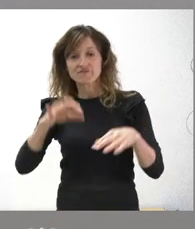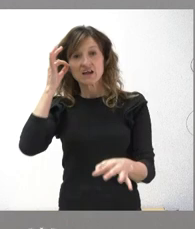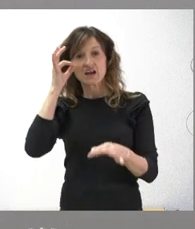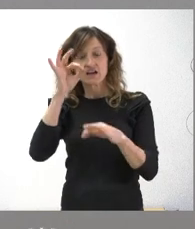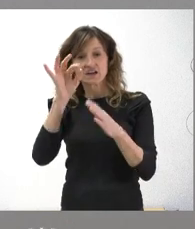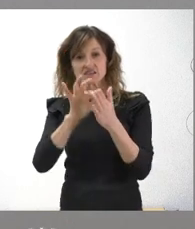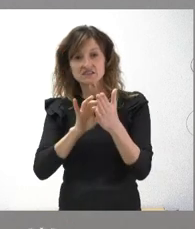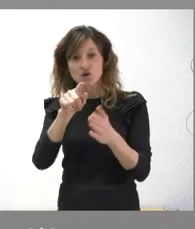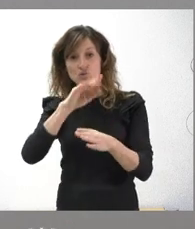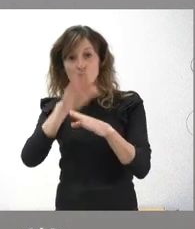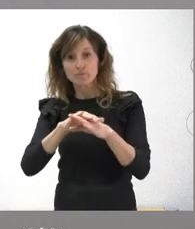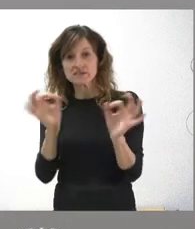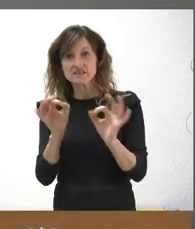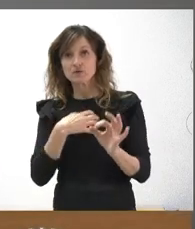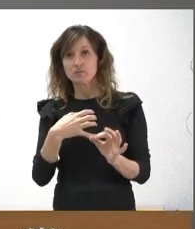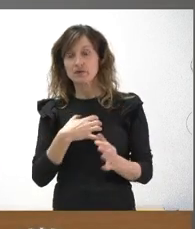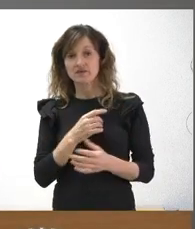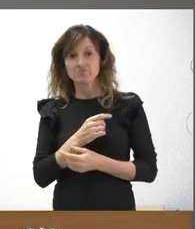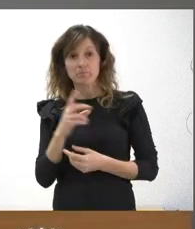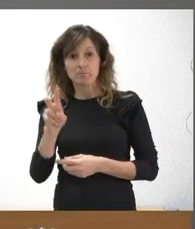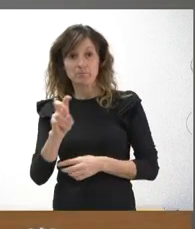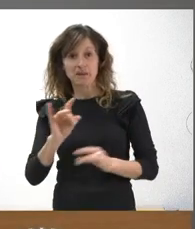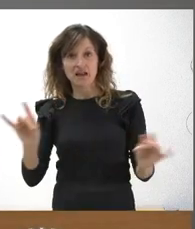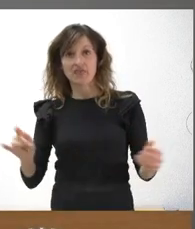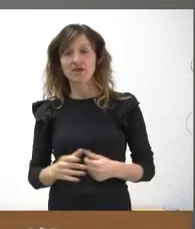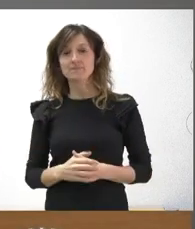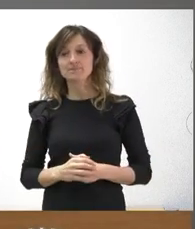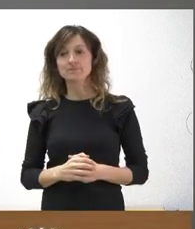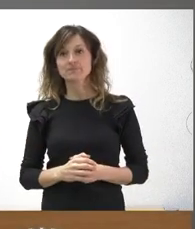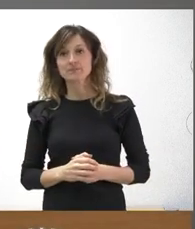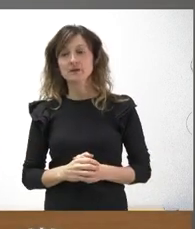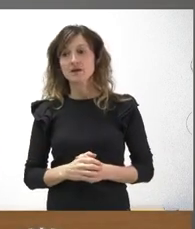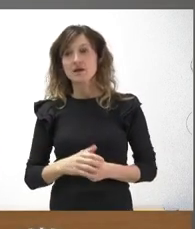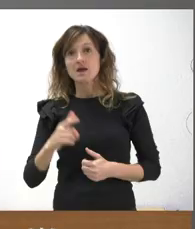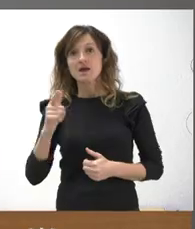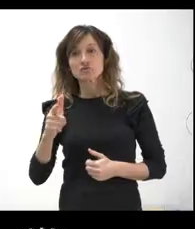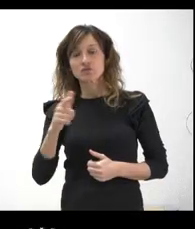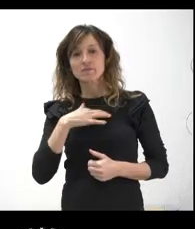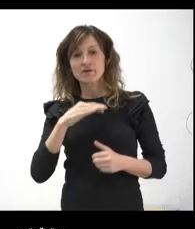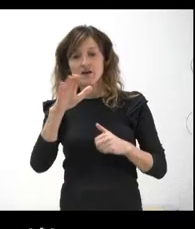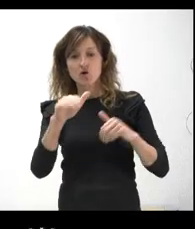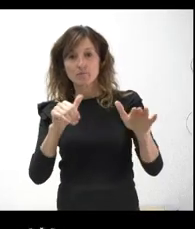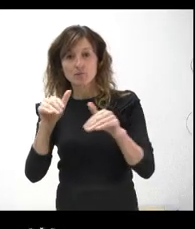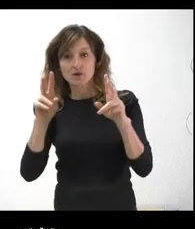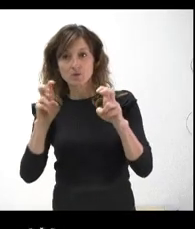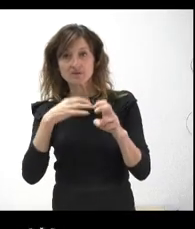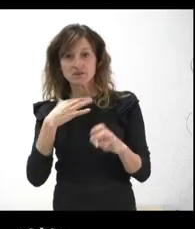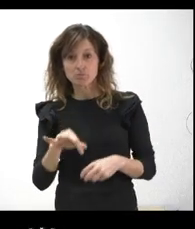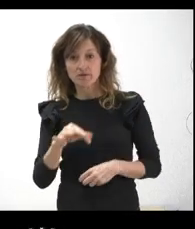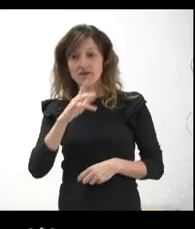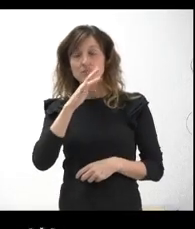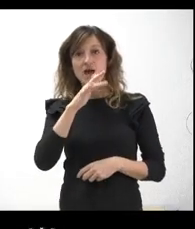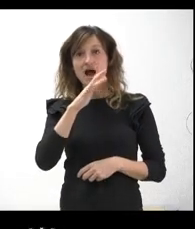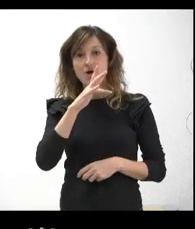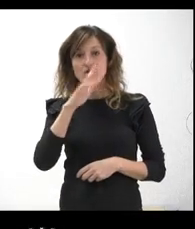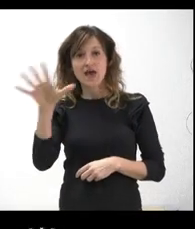condiciones no lo pueden cumplir Entonces ustedes consideran que es posible que haya una nueva convocatoria Porque ahora mismo lo lo que se